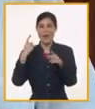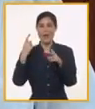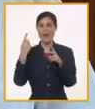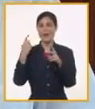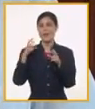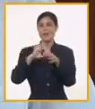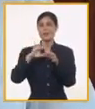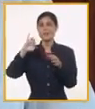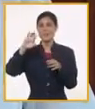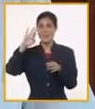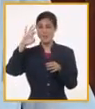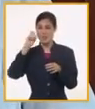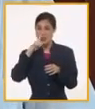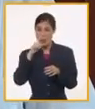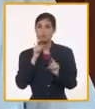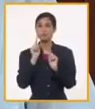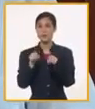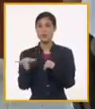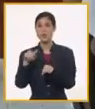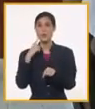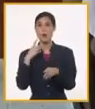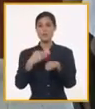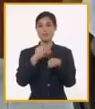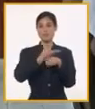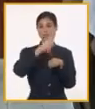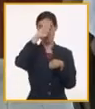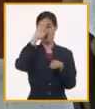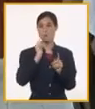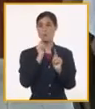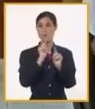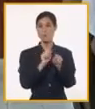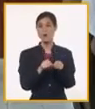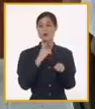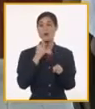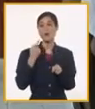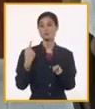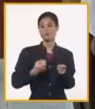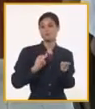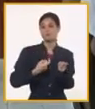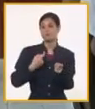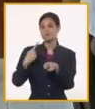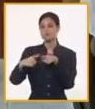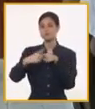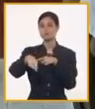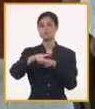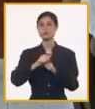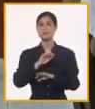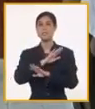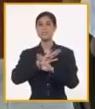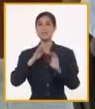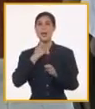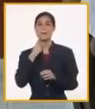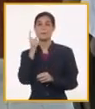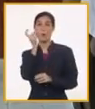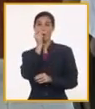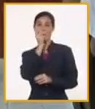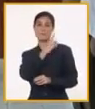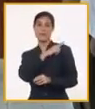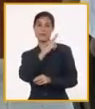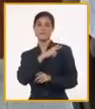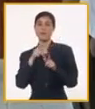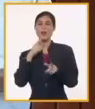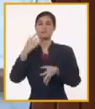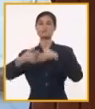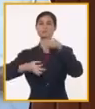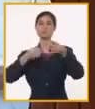mausoleo del Segundo Frente en Santiago de Cuba, el secretario del Consejo de Estado, Homero Acosta, dio lectura a la fundamentación del